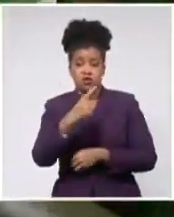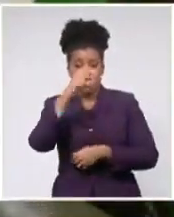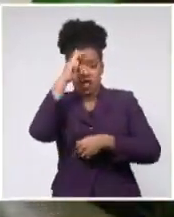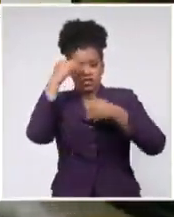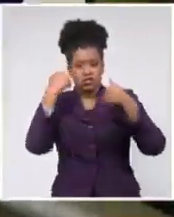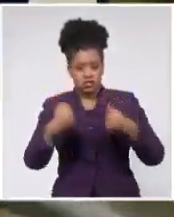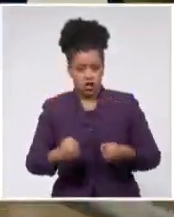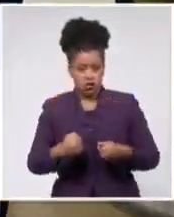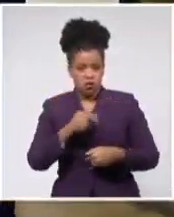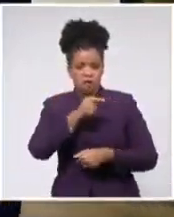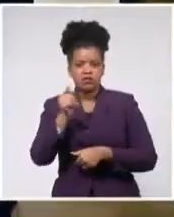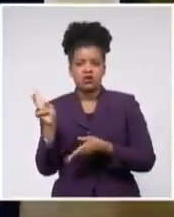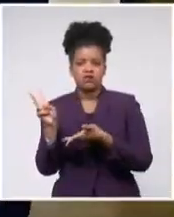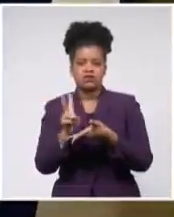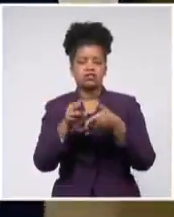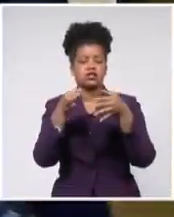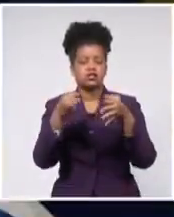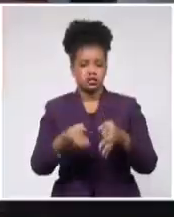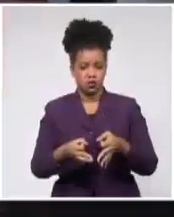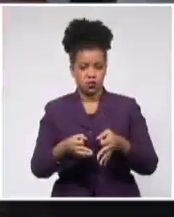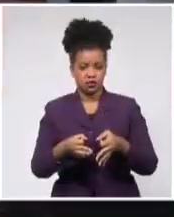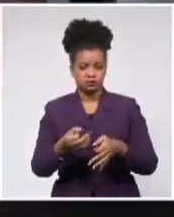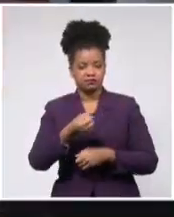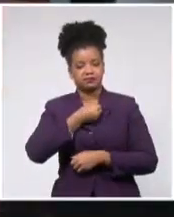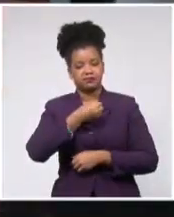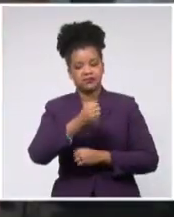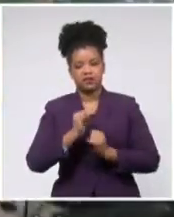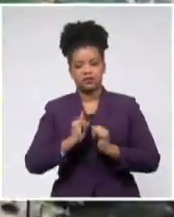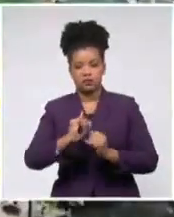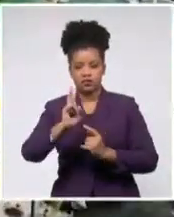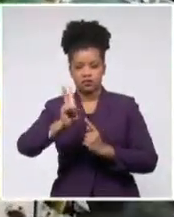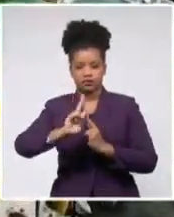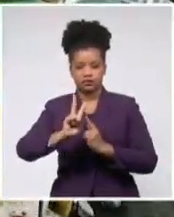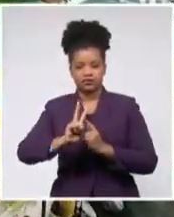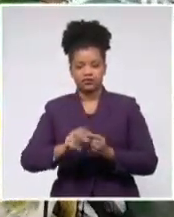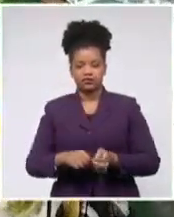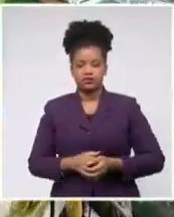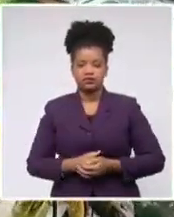los visitantes. Hilda Prieto, Sistema Informativo de la Televisión Cubana.